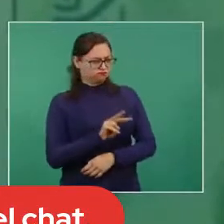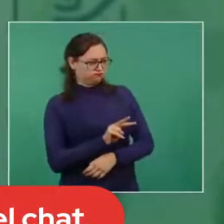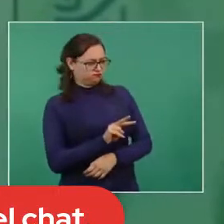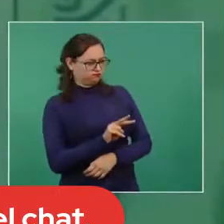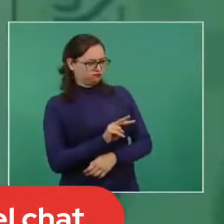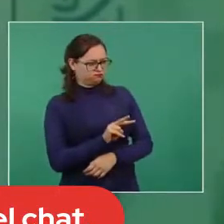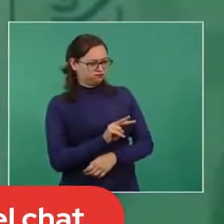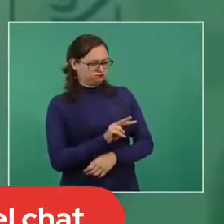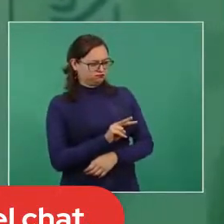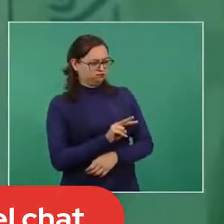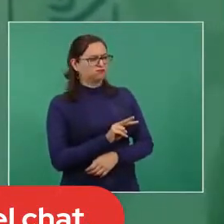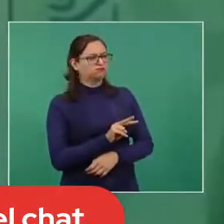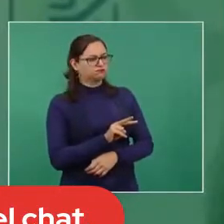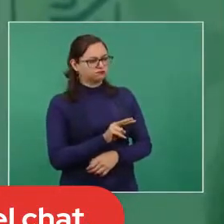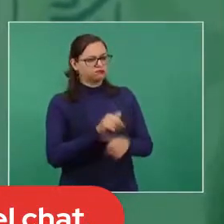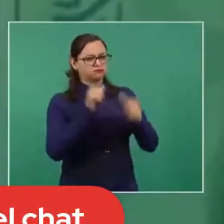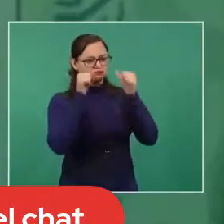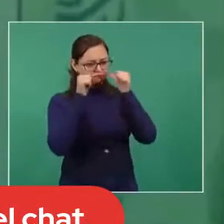muy inteligente,